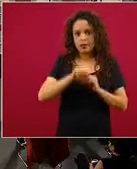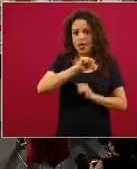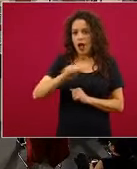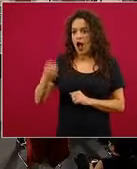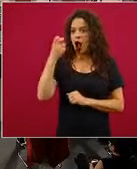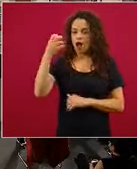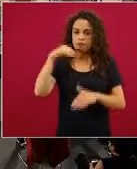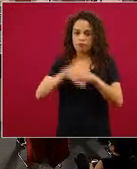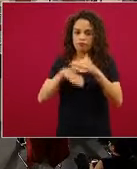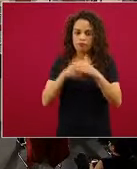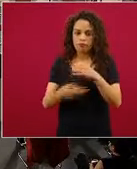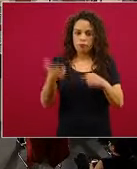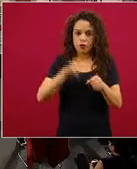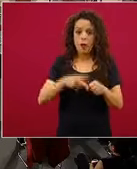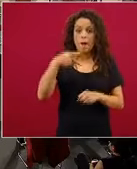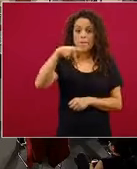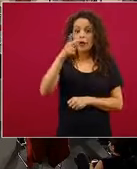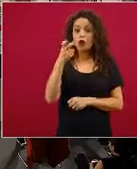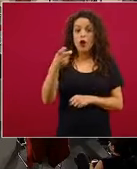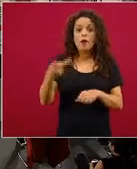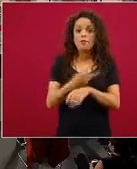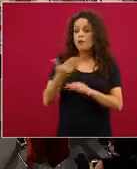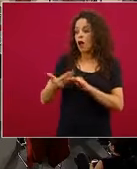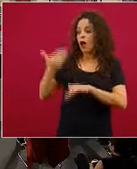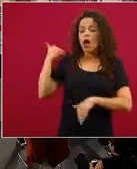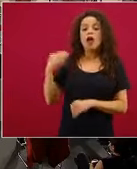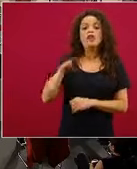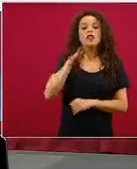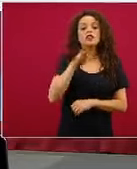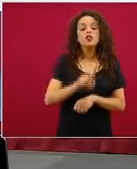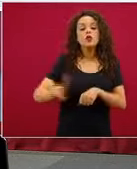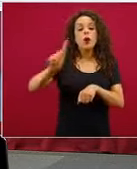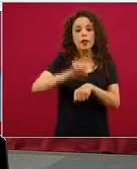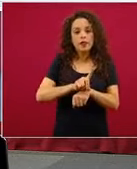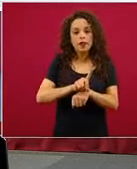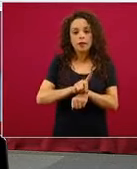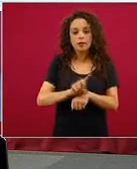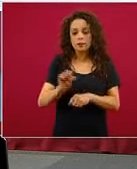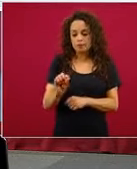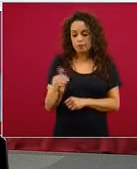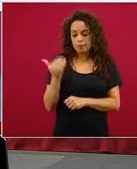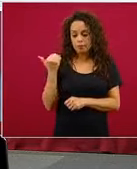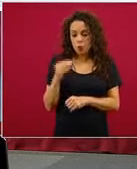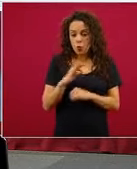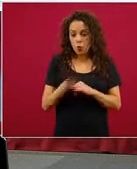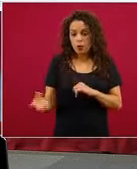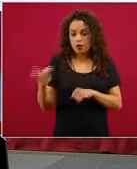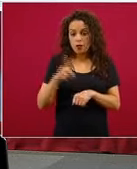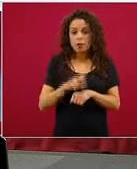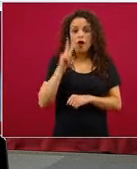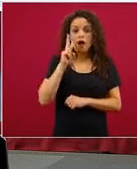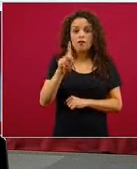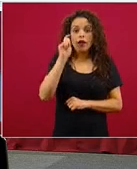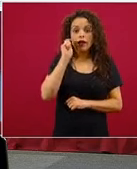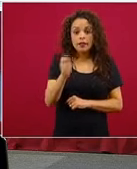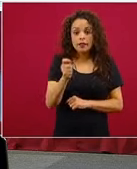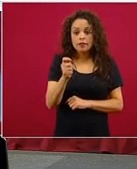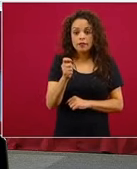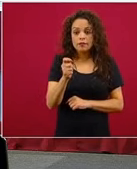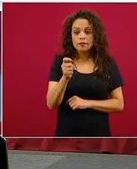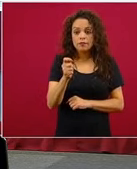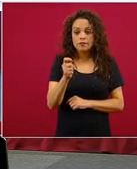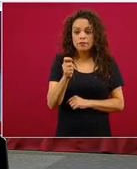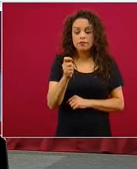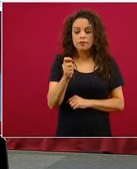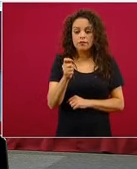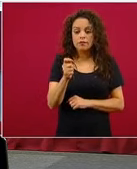sucedió hace 19 días. Lo que podemos ver en los últimos días es más bien una tendencia que